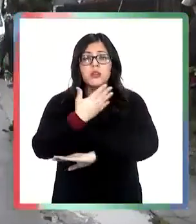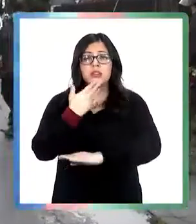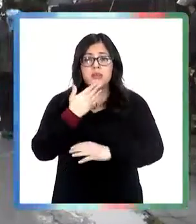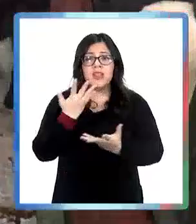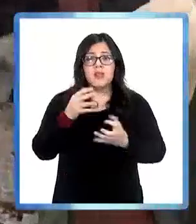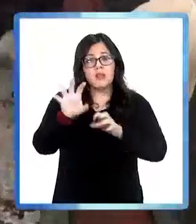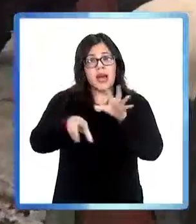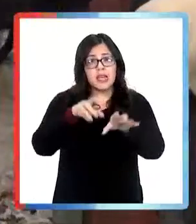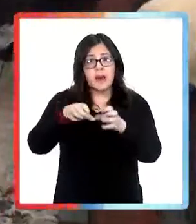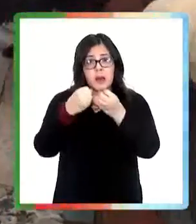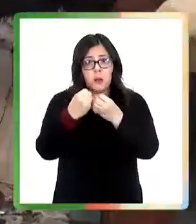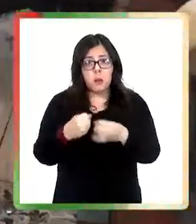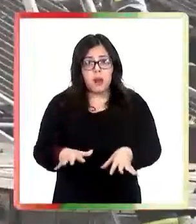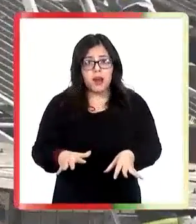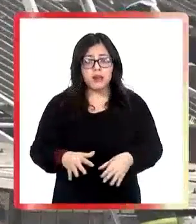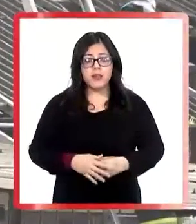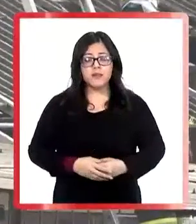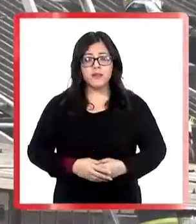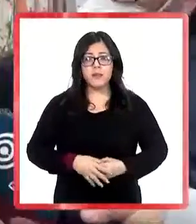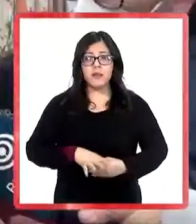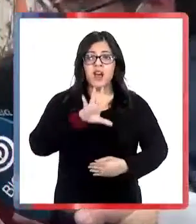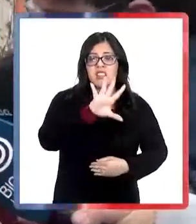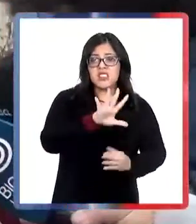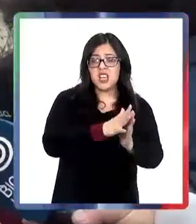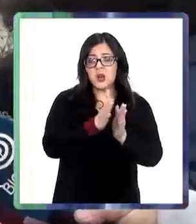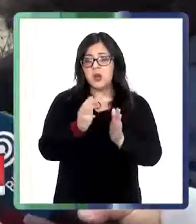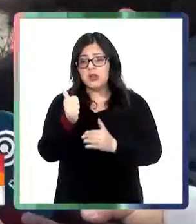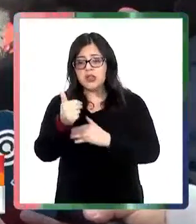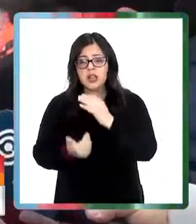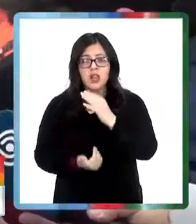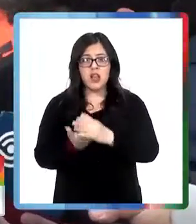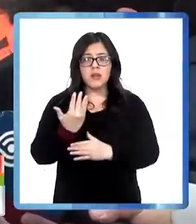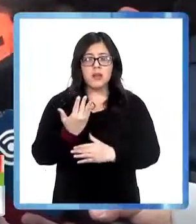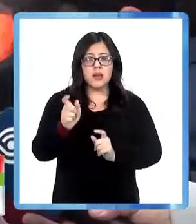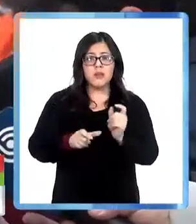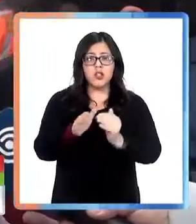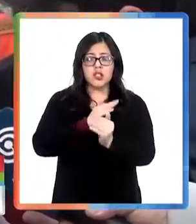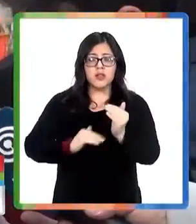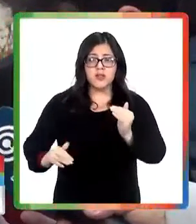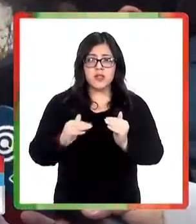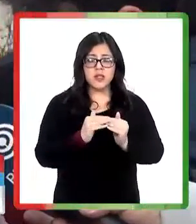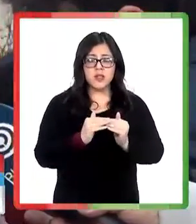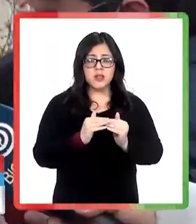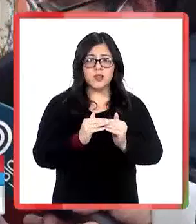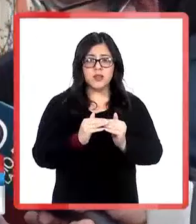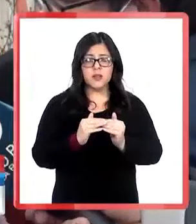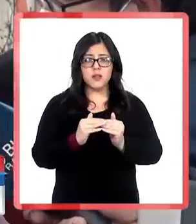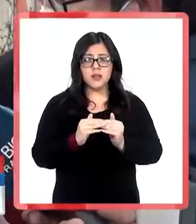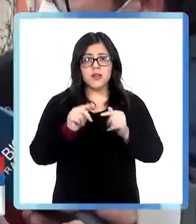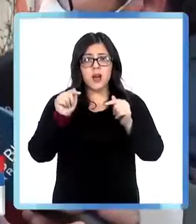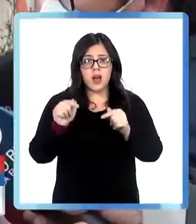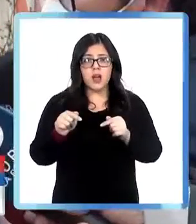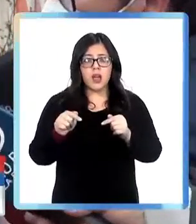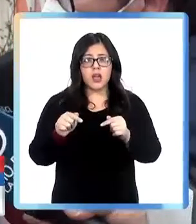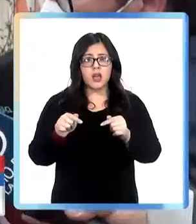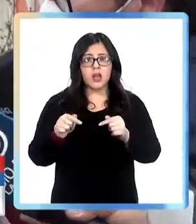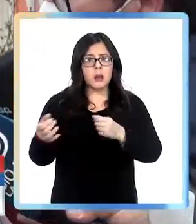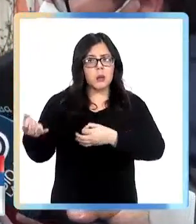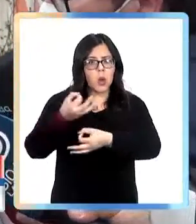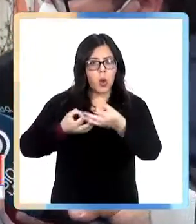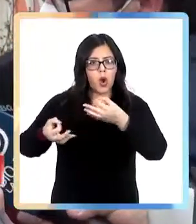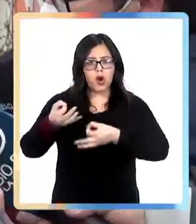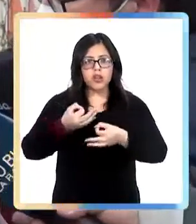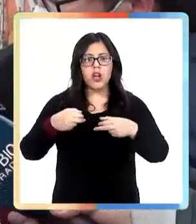hasta mascotas perdidas. Entre las 5 y las 6 de la mañana, vecinos nos empezaron a relatar que